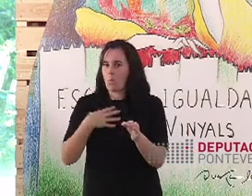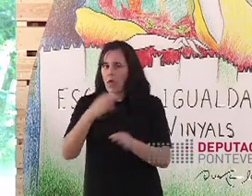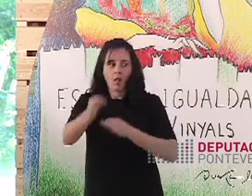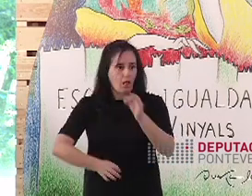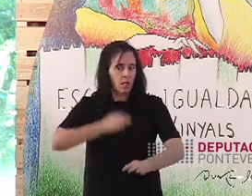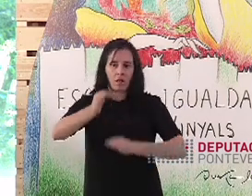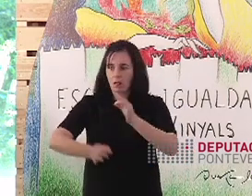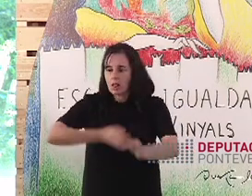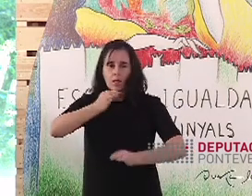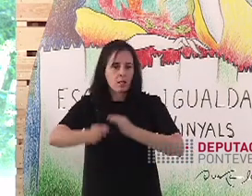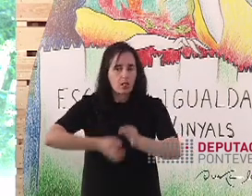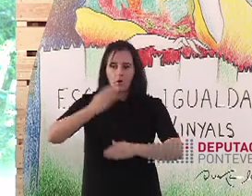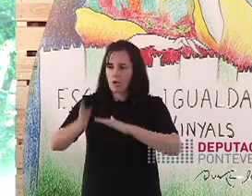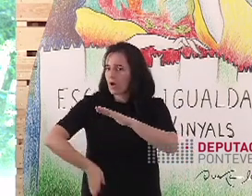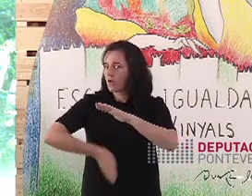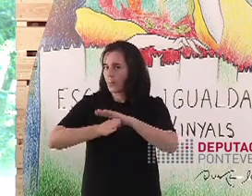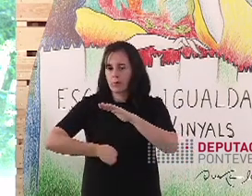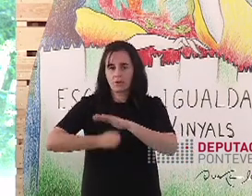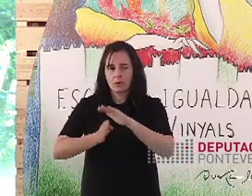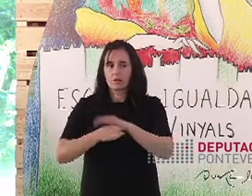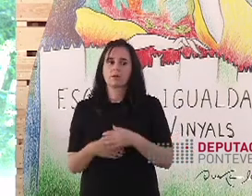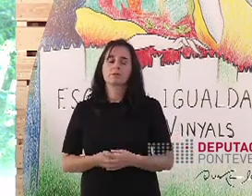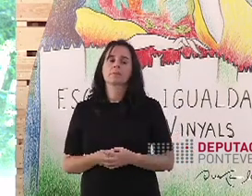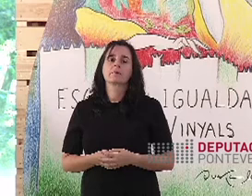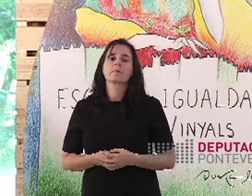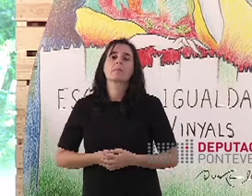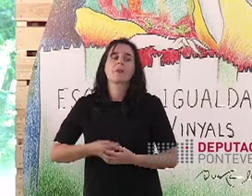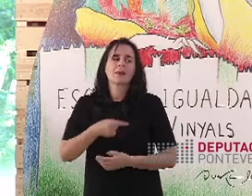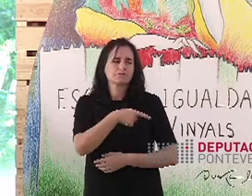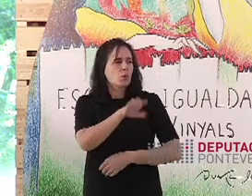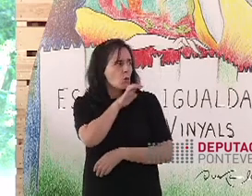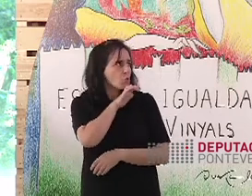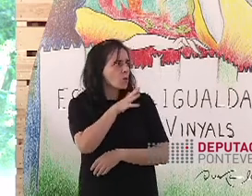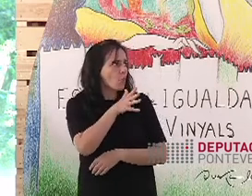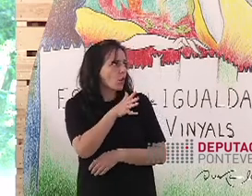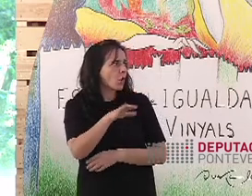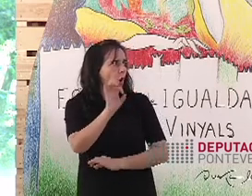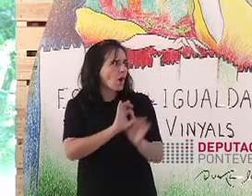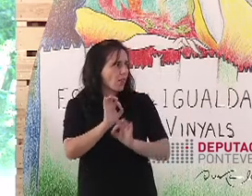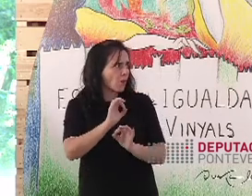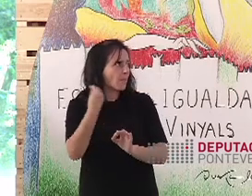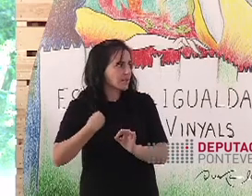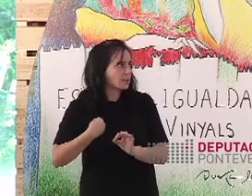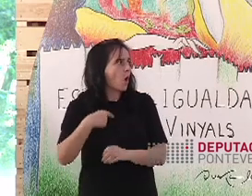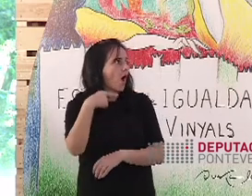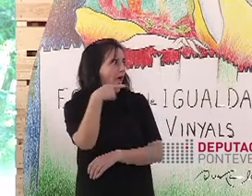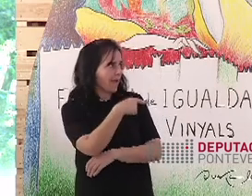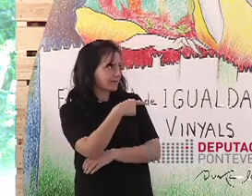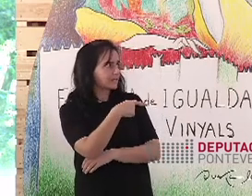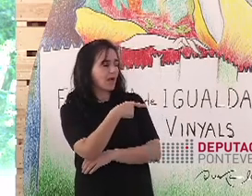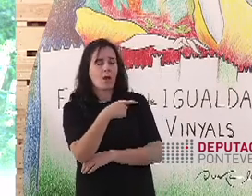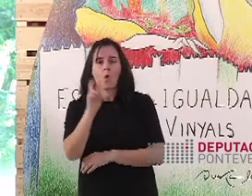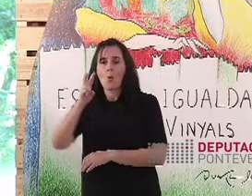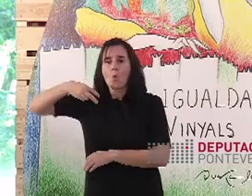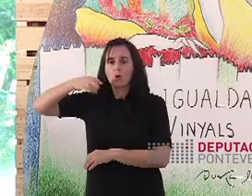retroalimentando, É curioso que este organismo, que é o UNOC, que é a organización